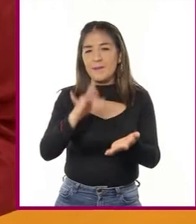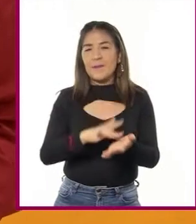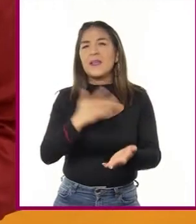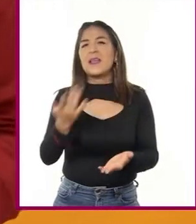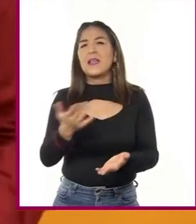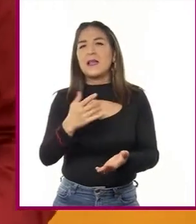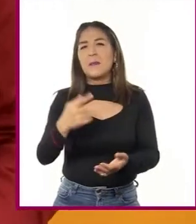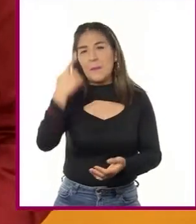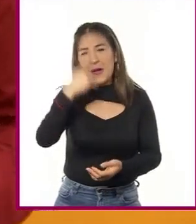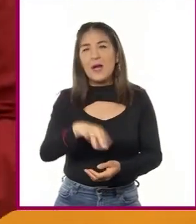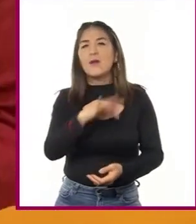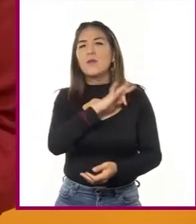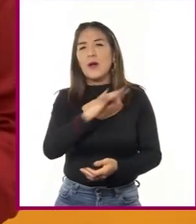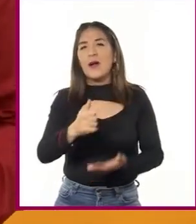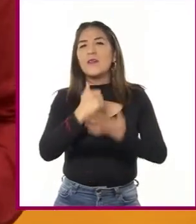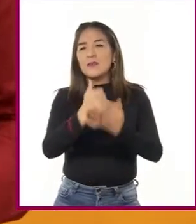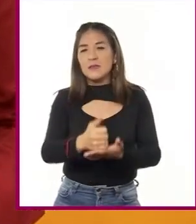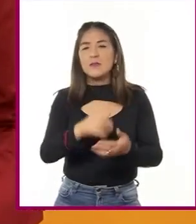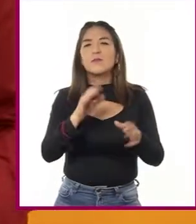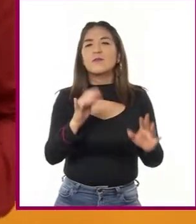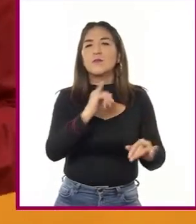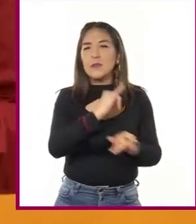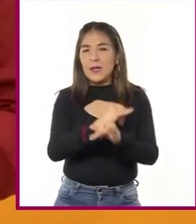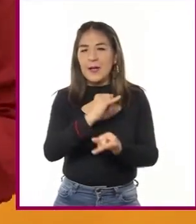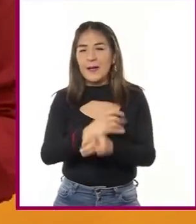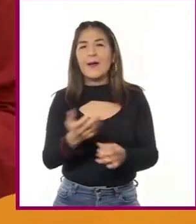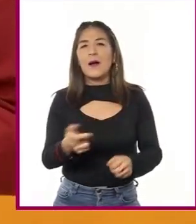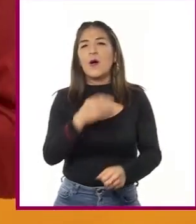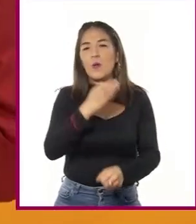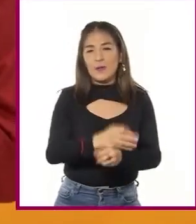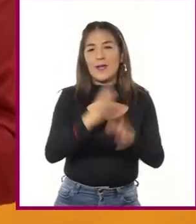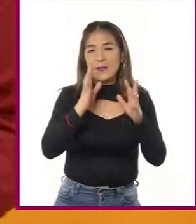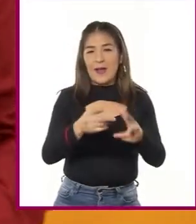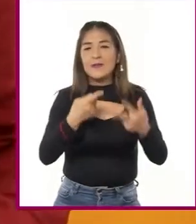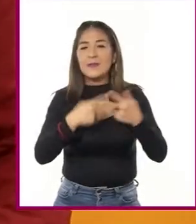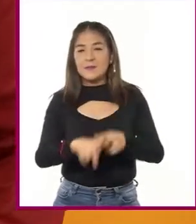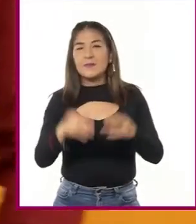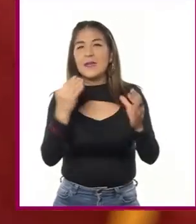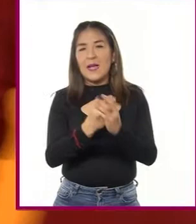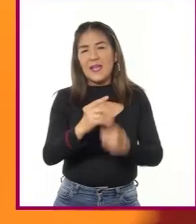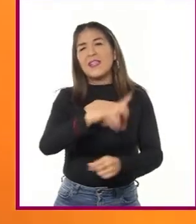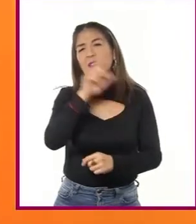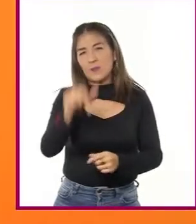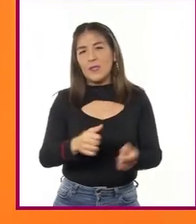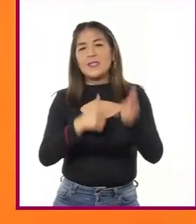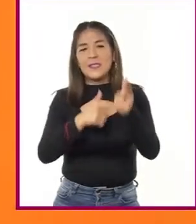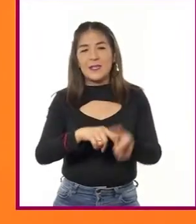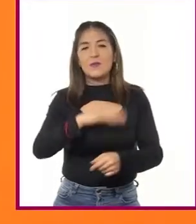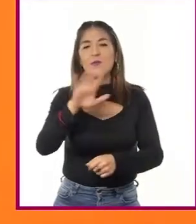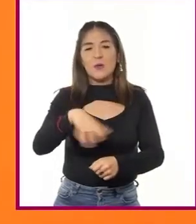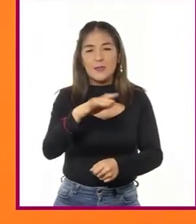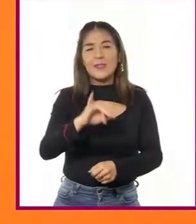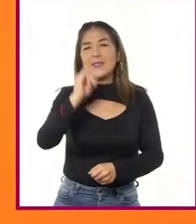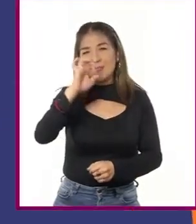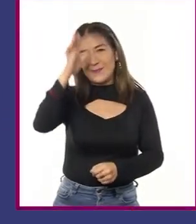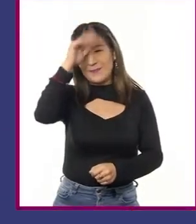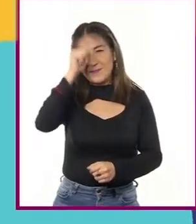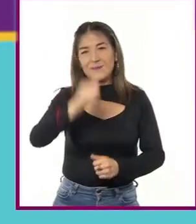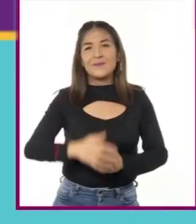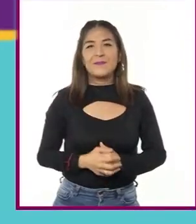acervos electrónicos, pero ¿qué te parece si damos inicio a la sesión y después seguimos buscando? De acuerdo,